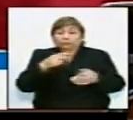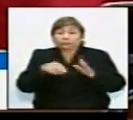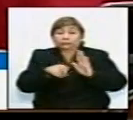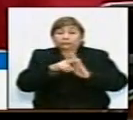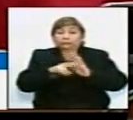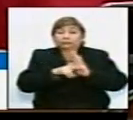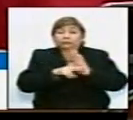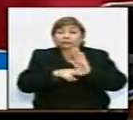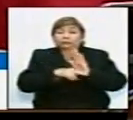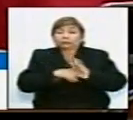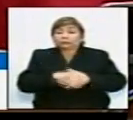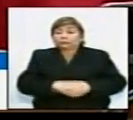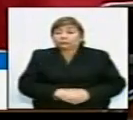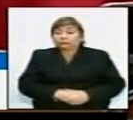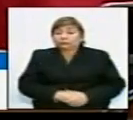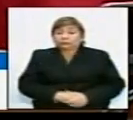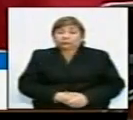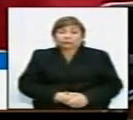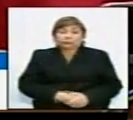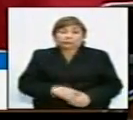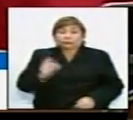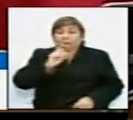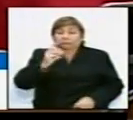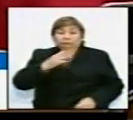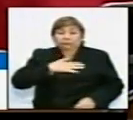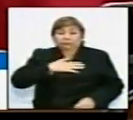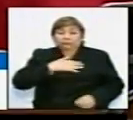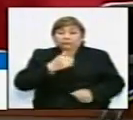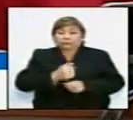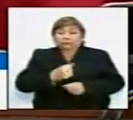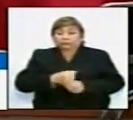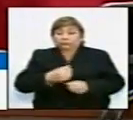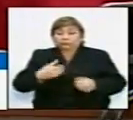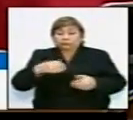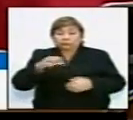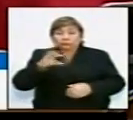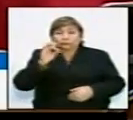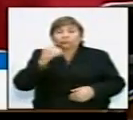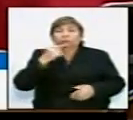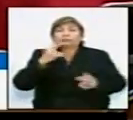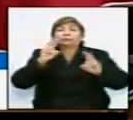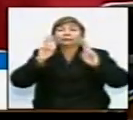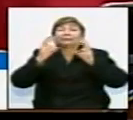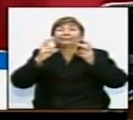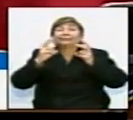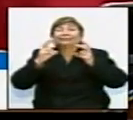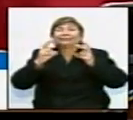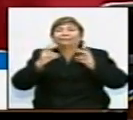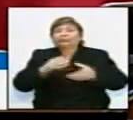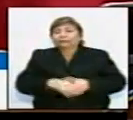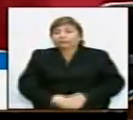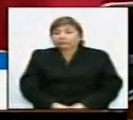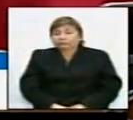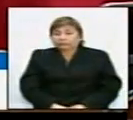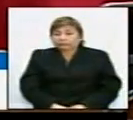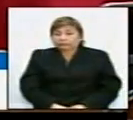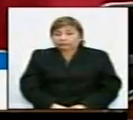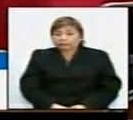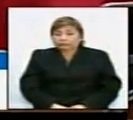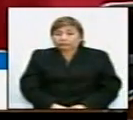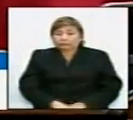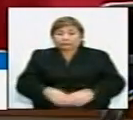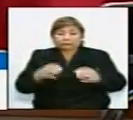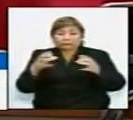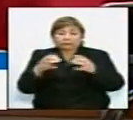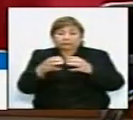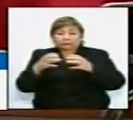normada, no la hice en mi gestión, yo la encontré, es el tema de los